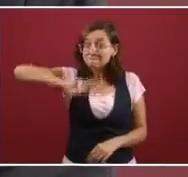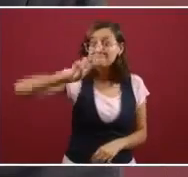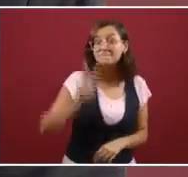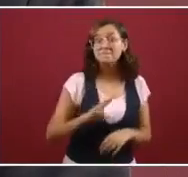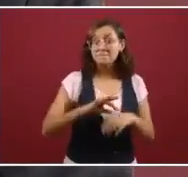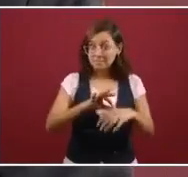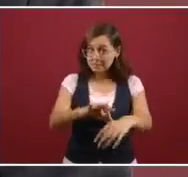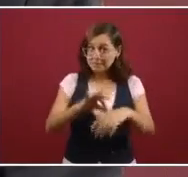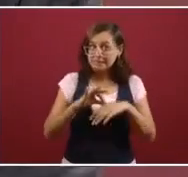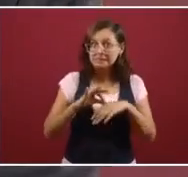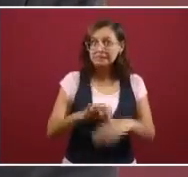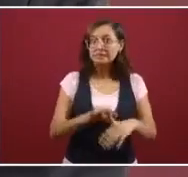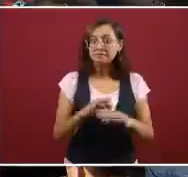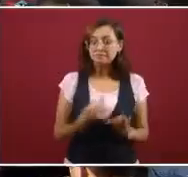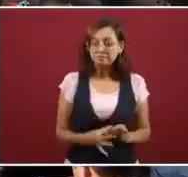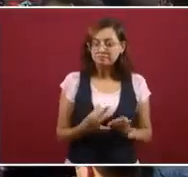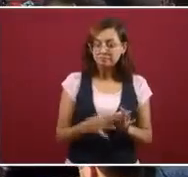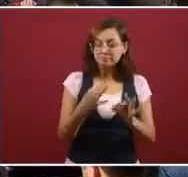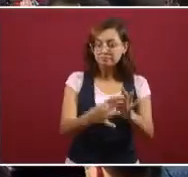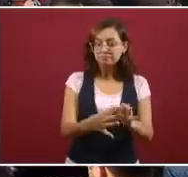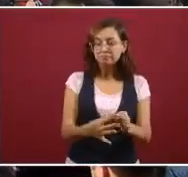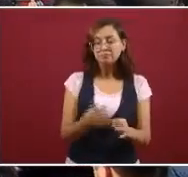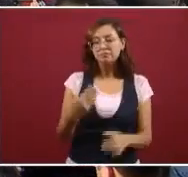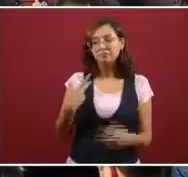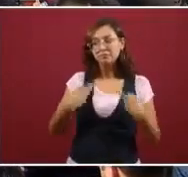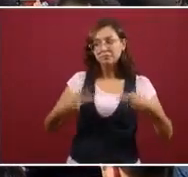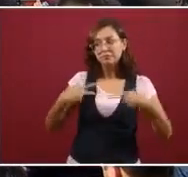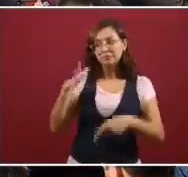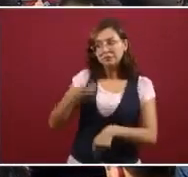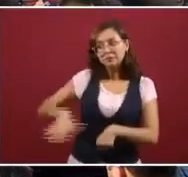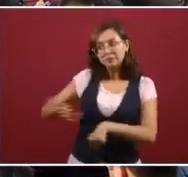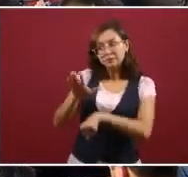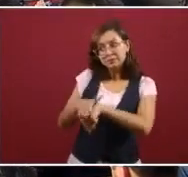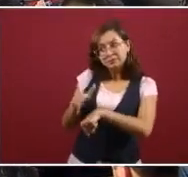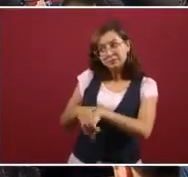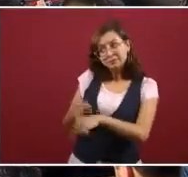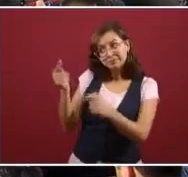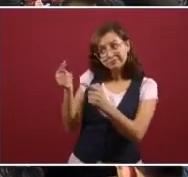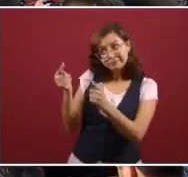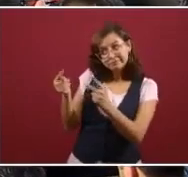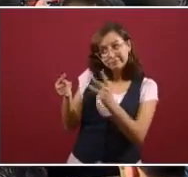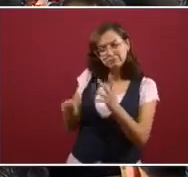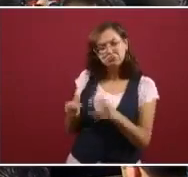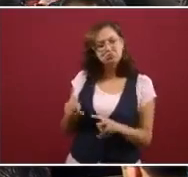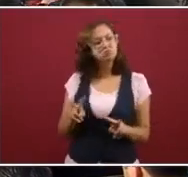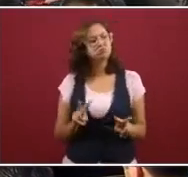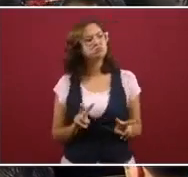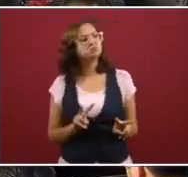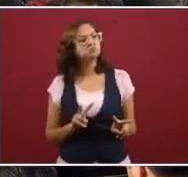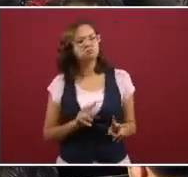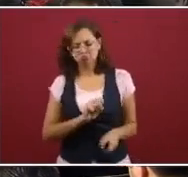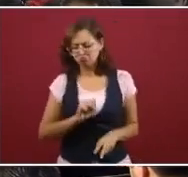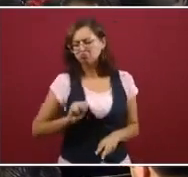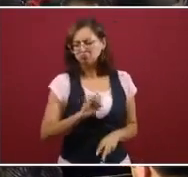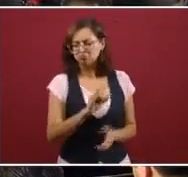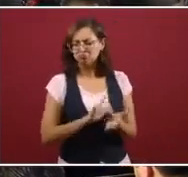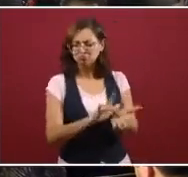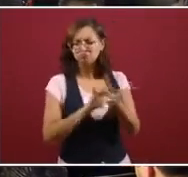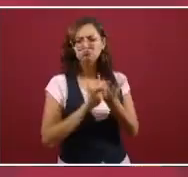gente, si se hace un planteamiento racional, justo, lo va a aprobar, lo va a